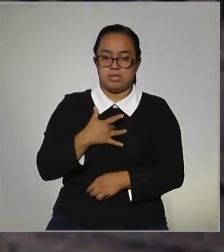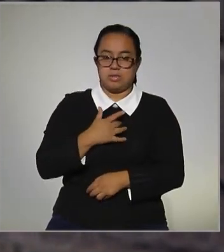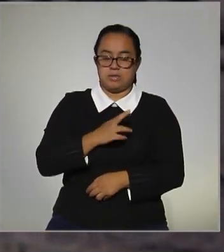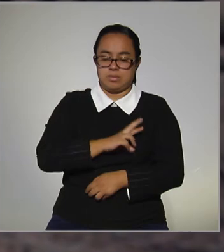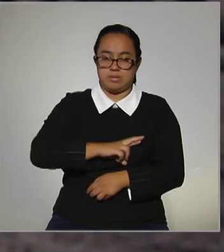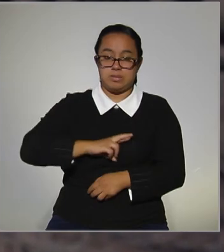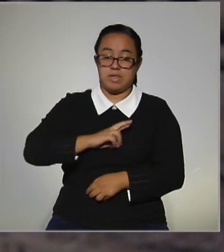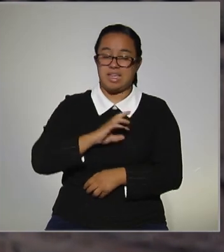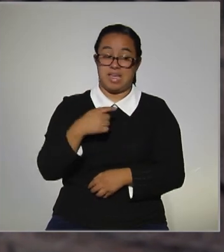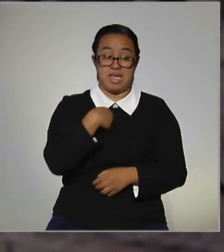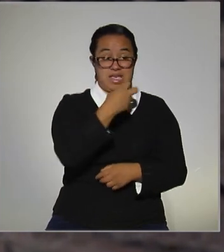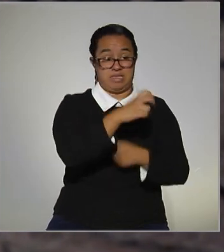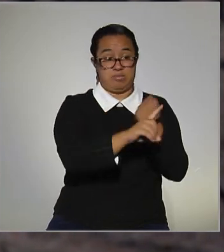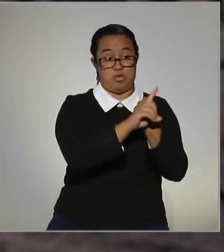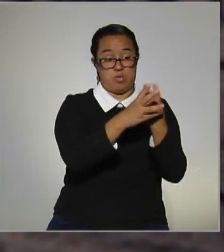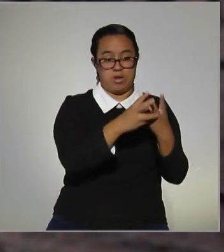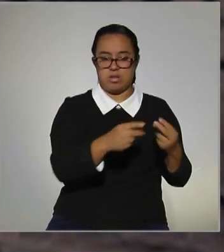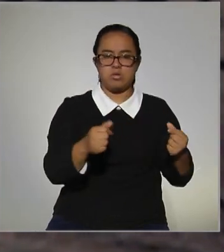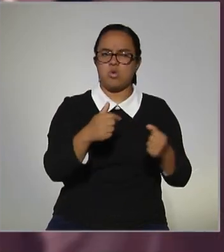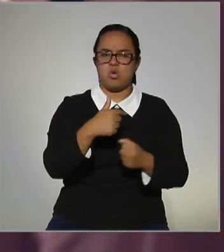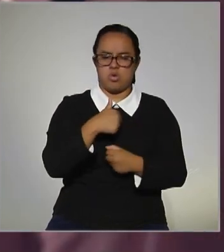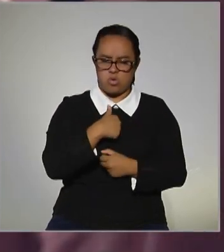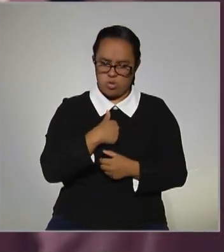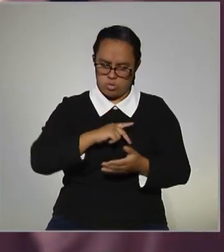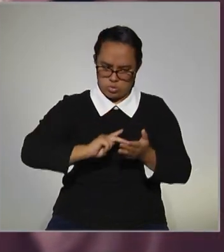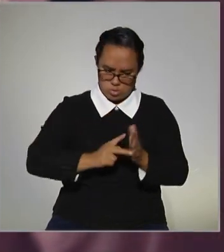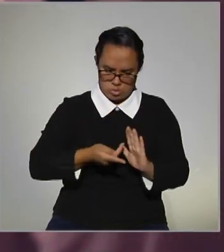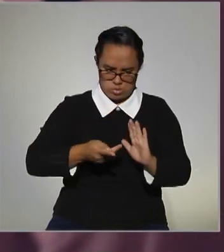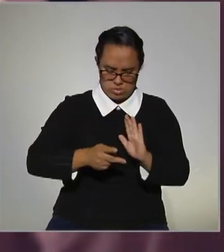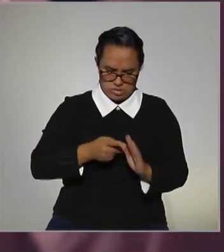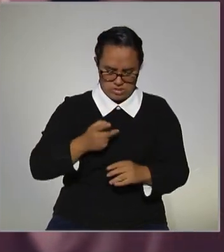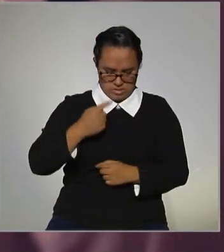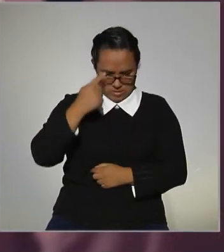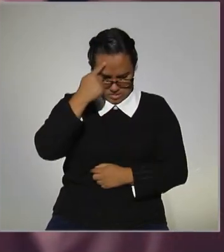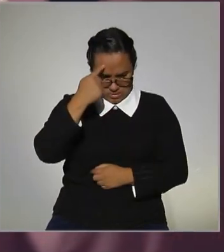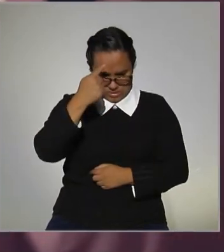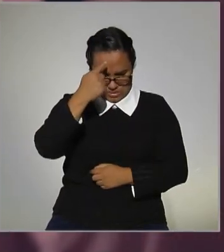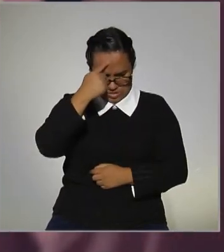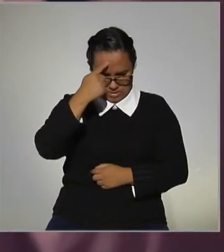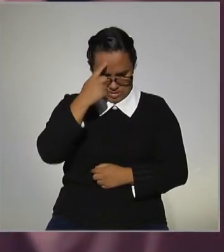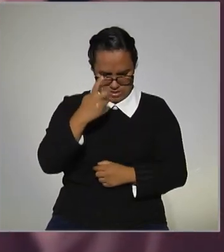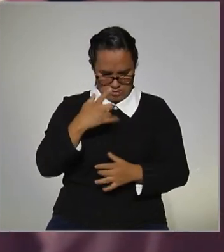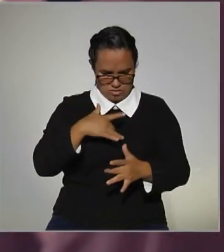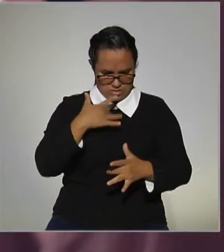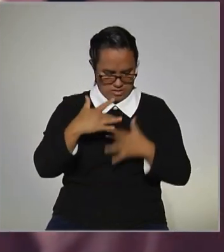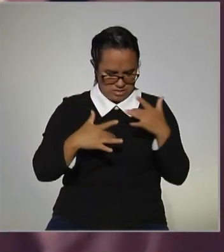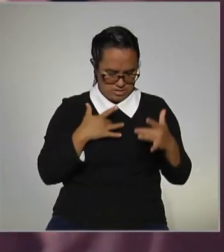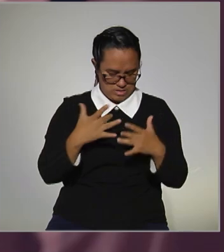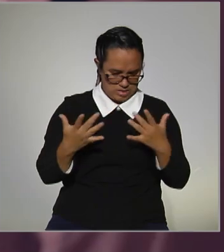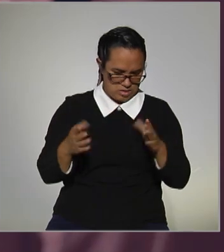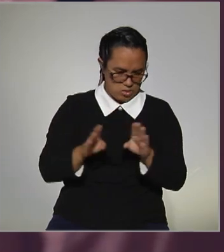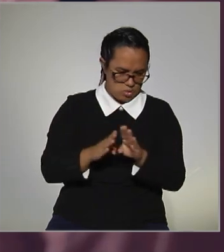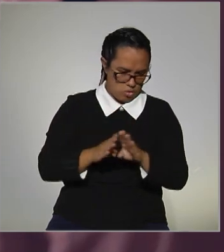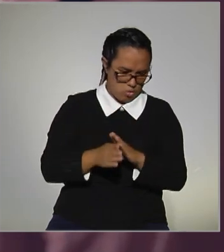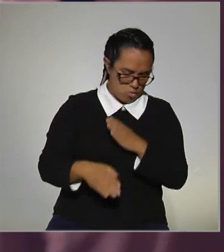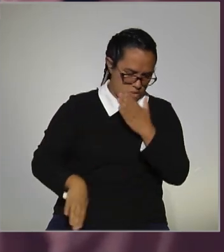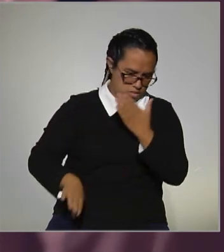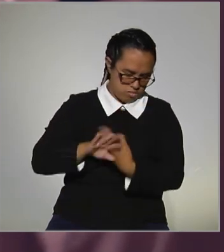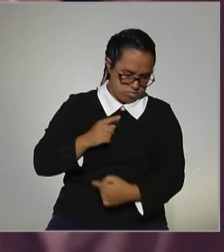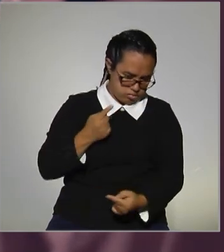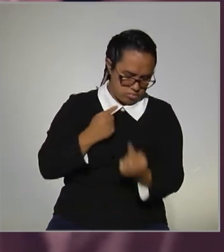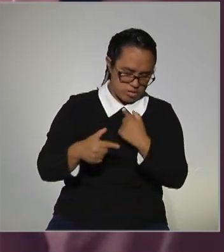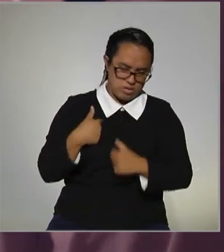resolver mi problema, voy a estar constantemente repitiendo la situación o la sensación de haber sido lastimada o